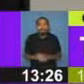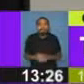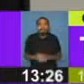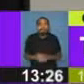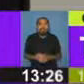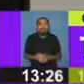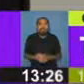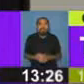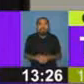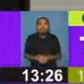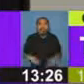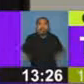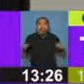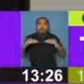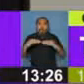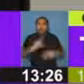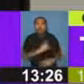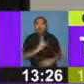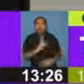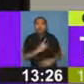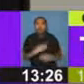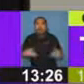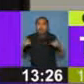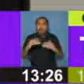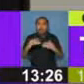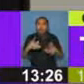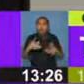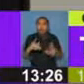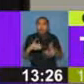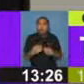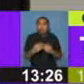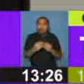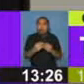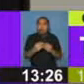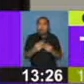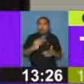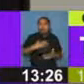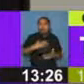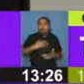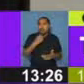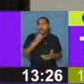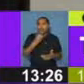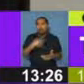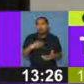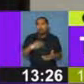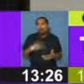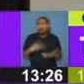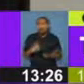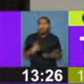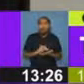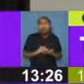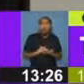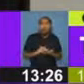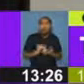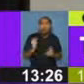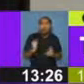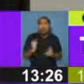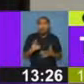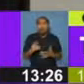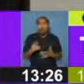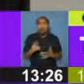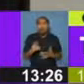prod Yo Soy contador público nacional recibido en la universidad pública gratuita si